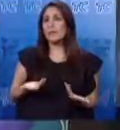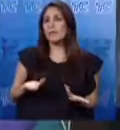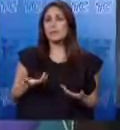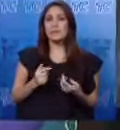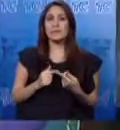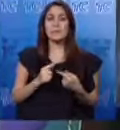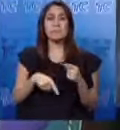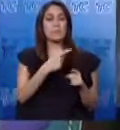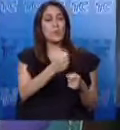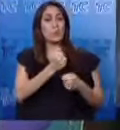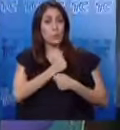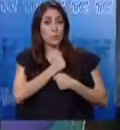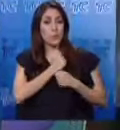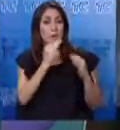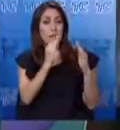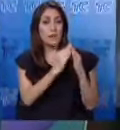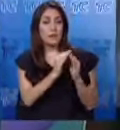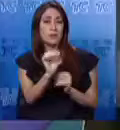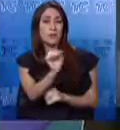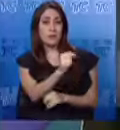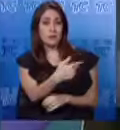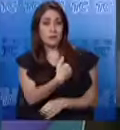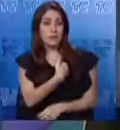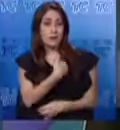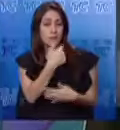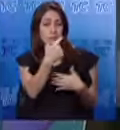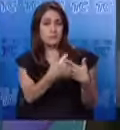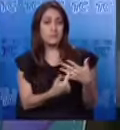¿Cuántas propiedades tienes, joven?